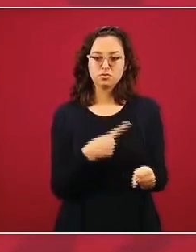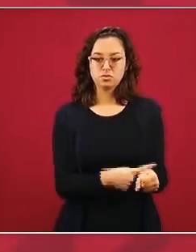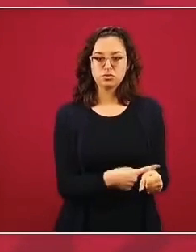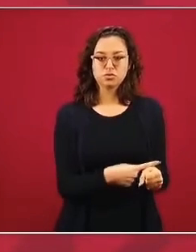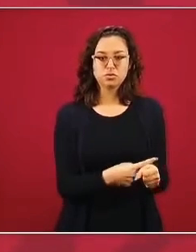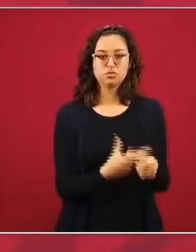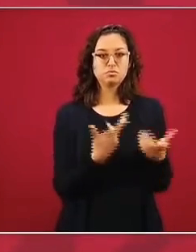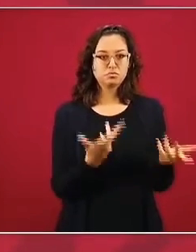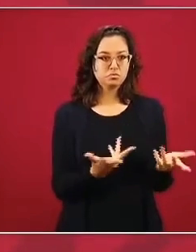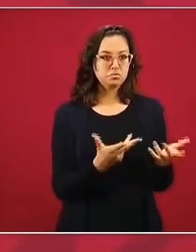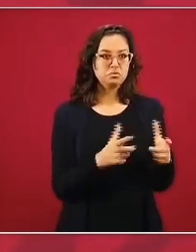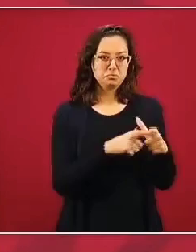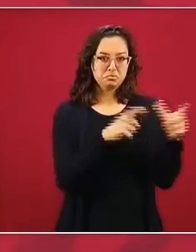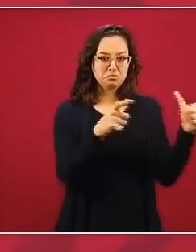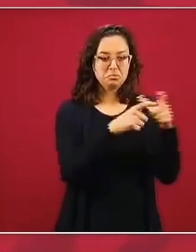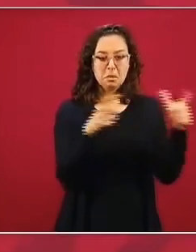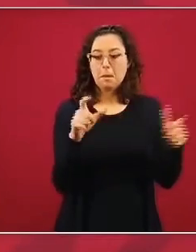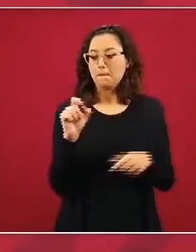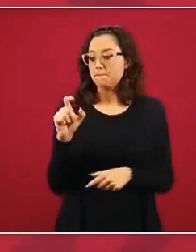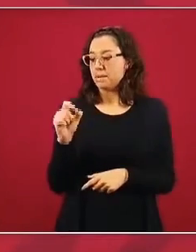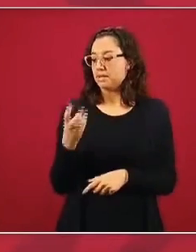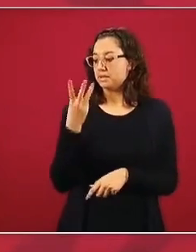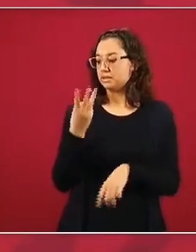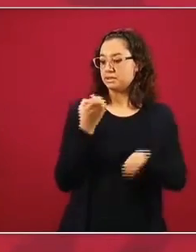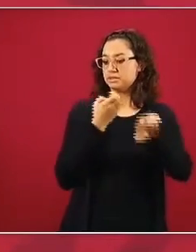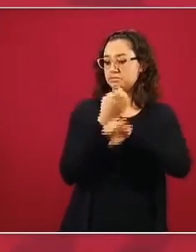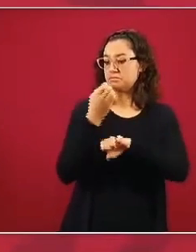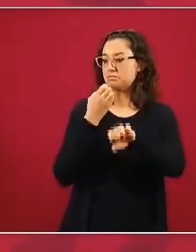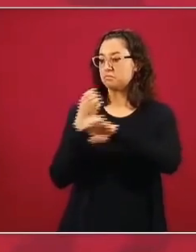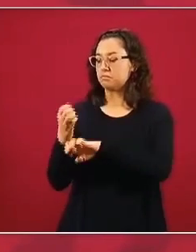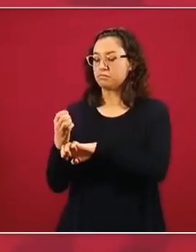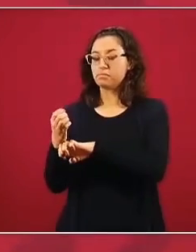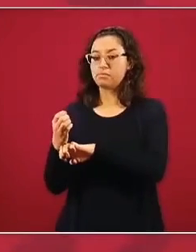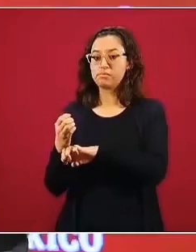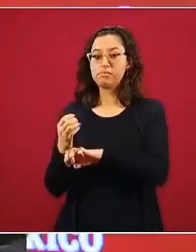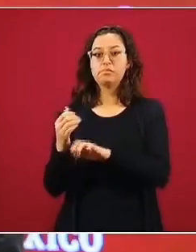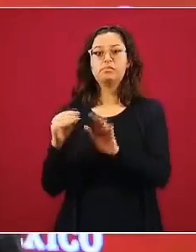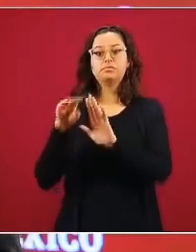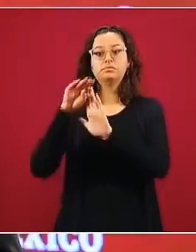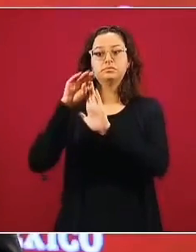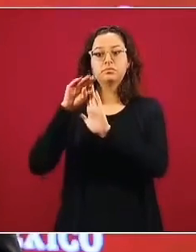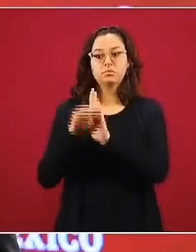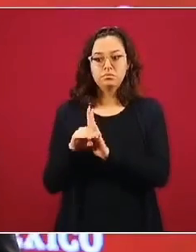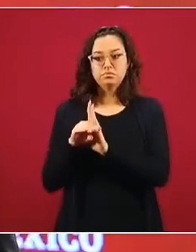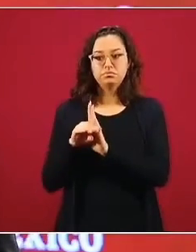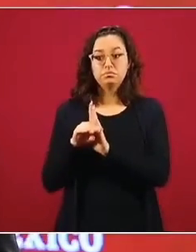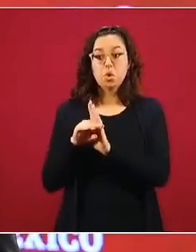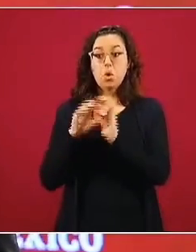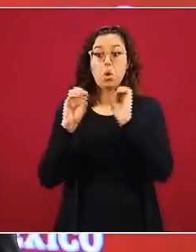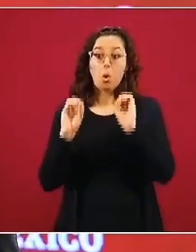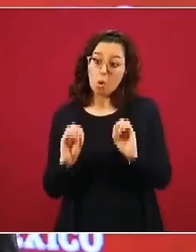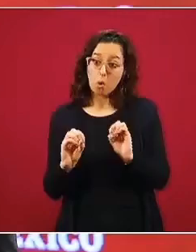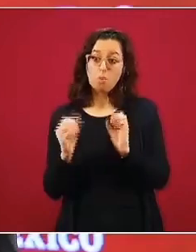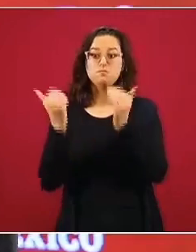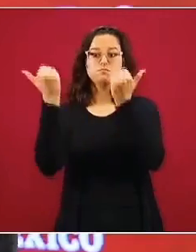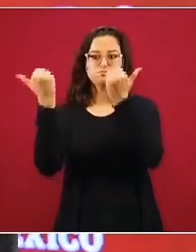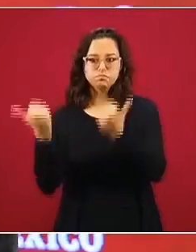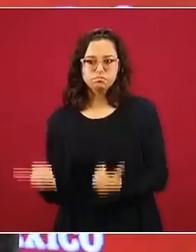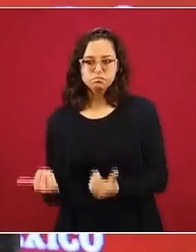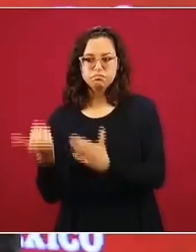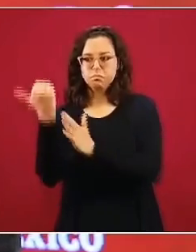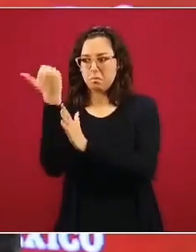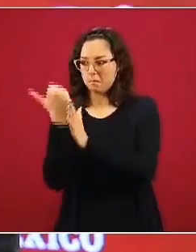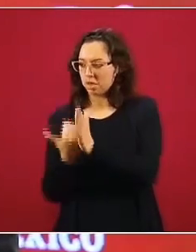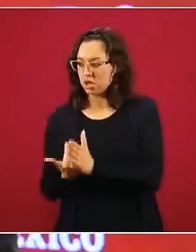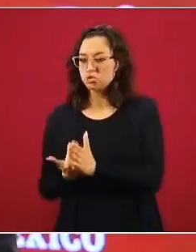En 23 estados ya o está estable o está bajando, y esa es